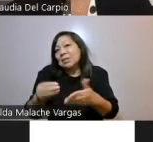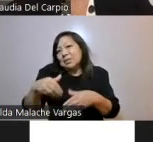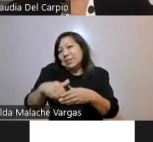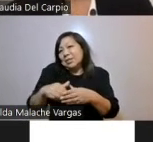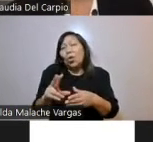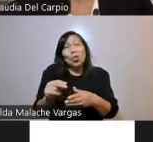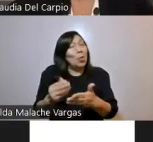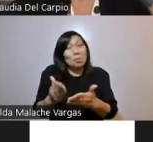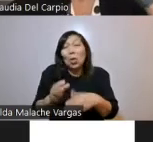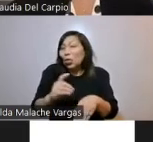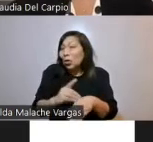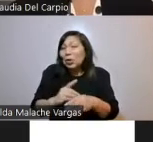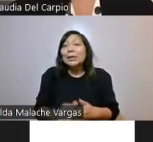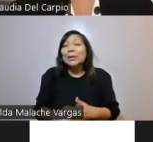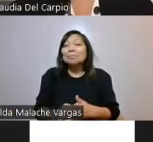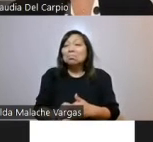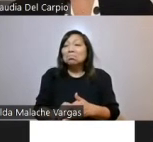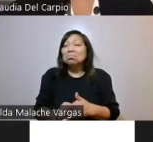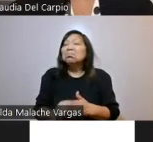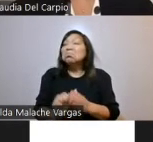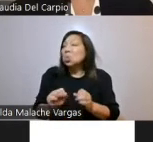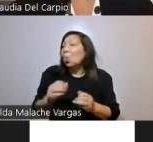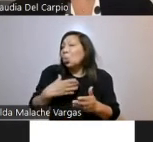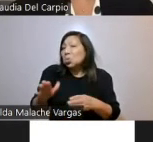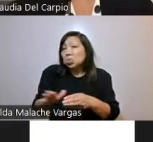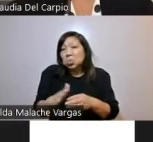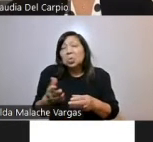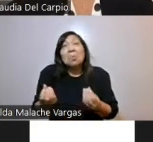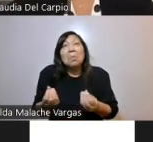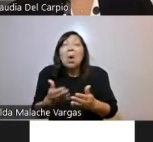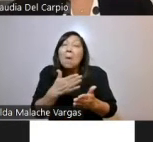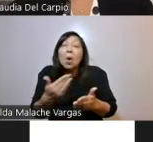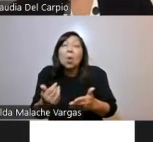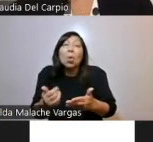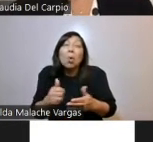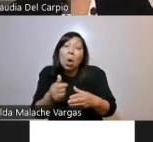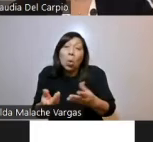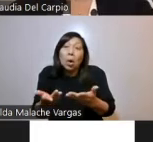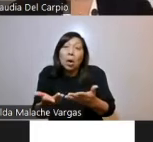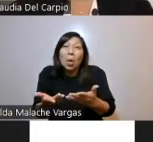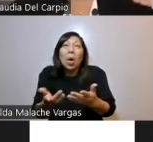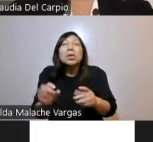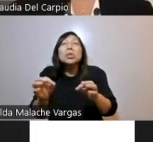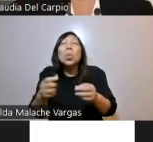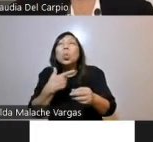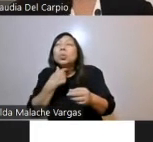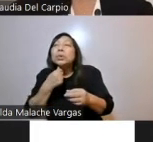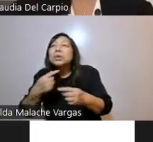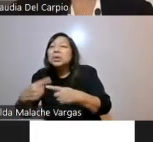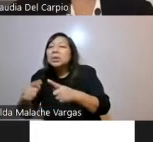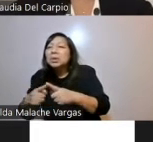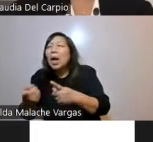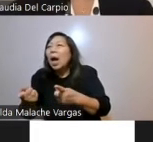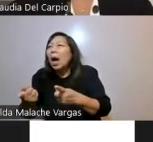no por un problema médico, podría ser suficiente con el de agua. Si usas juguetes sexuales, que son de